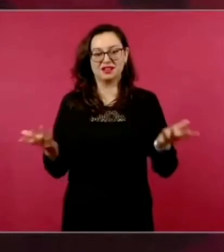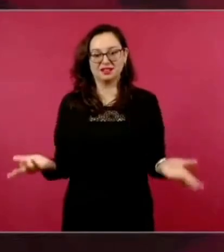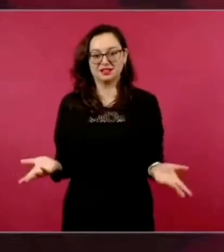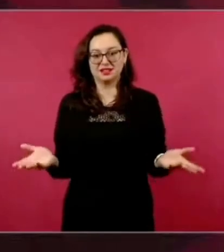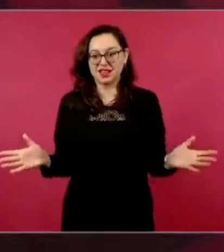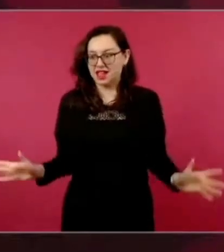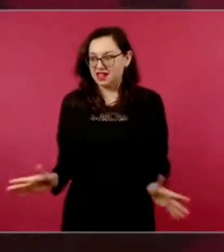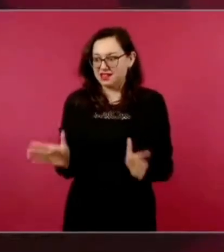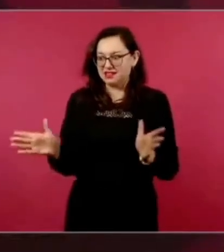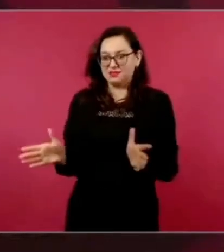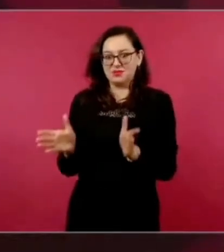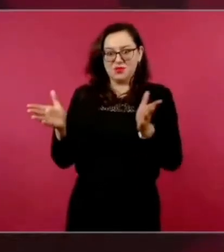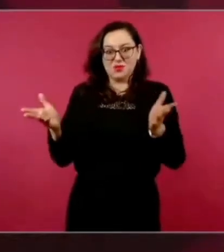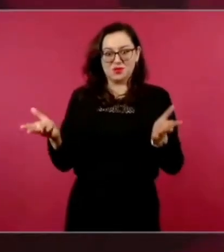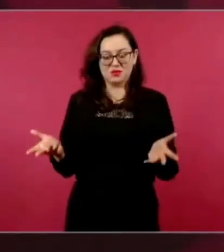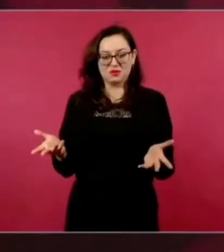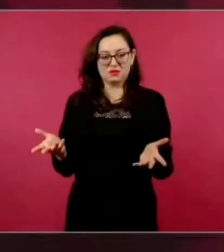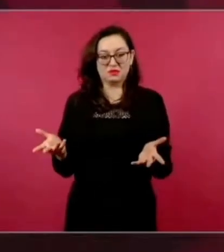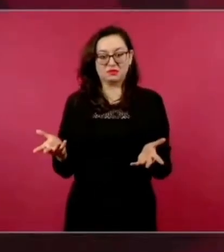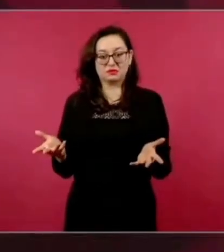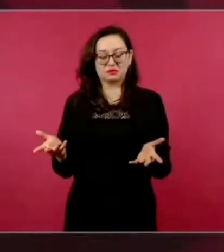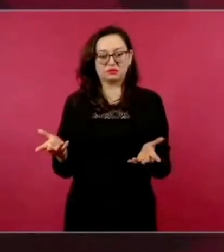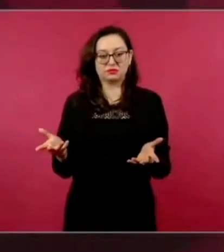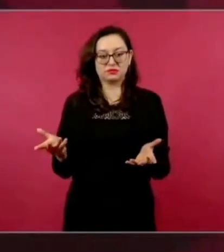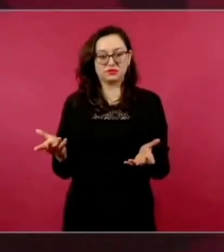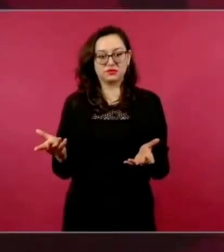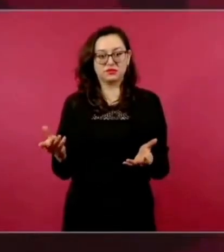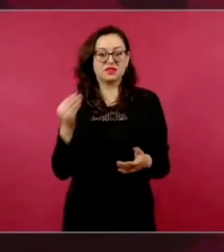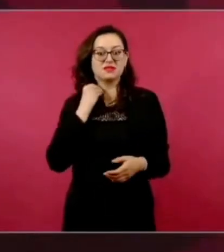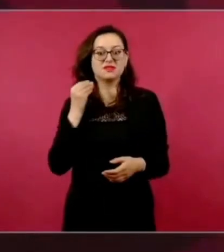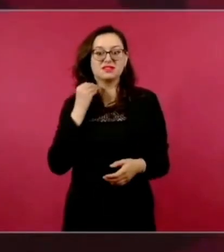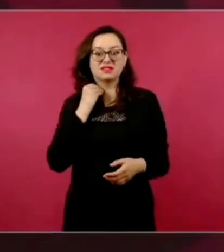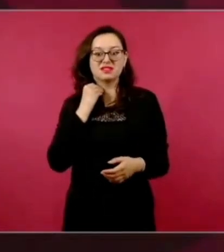no está todavía echado a perder.